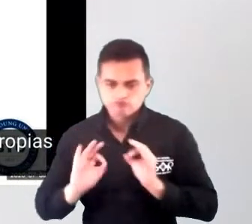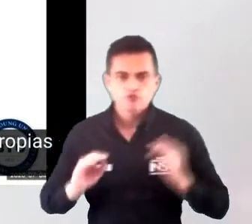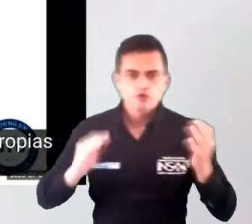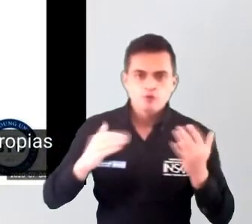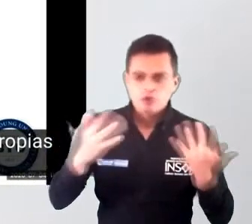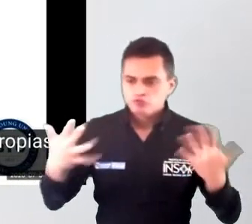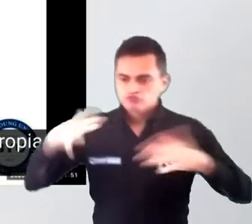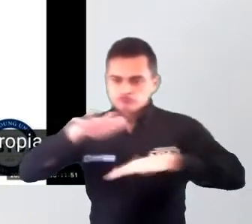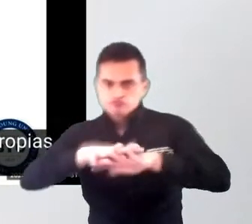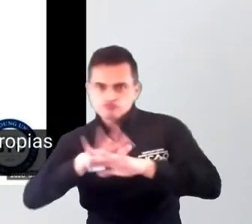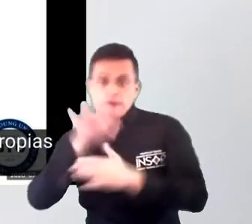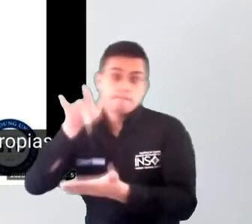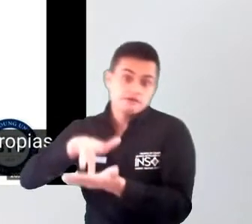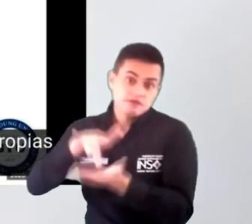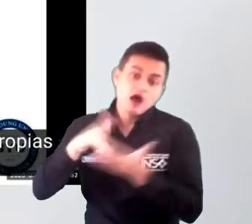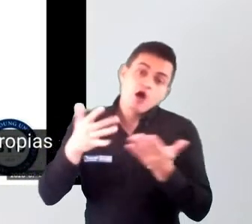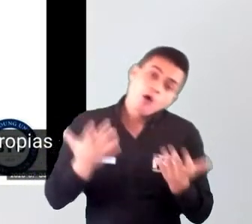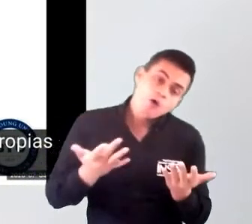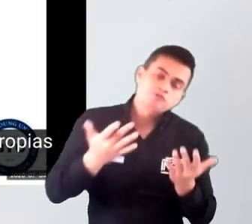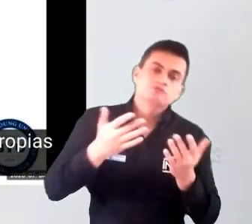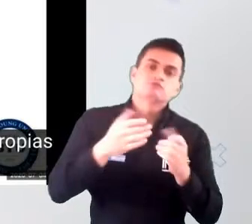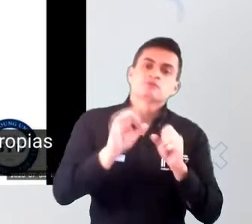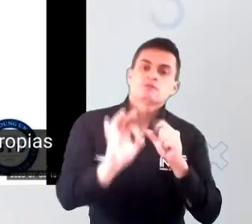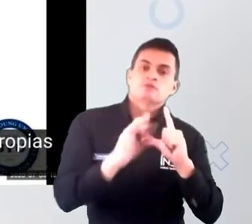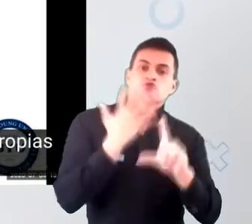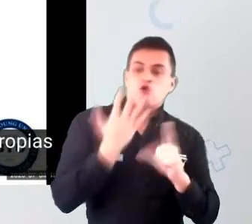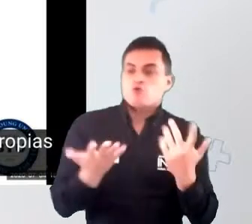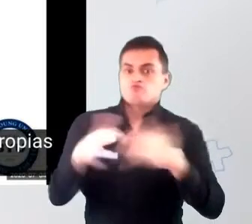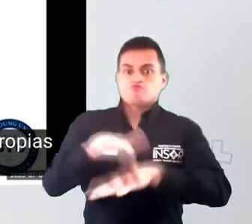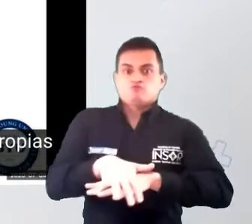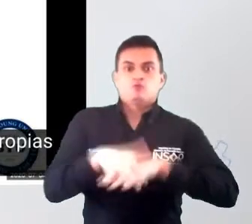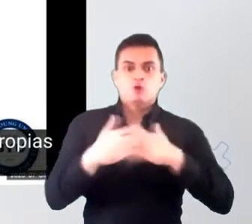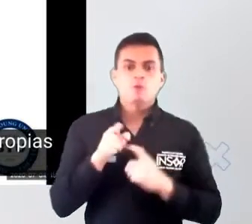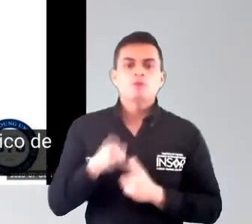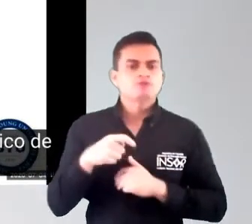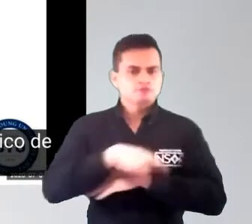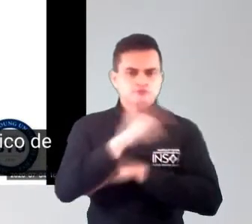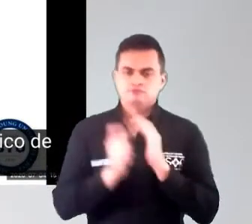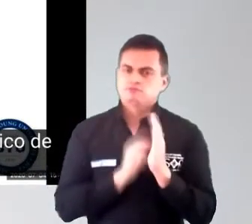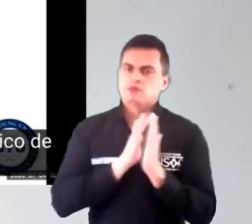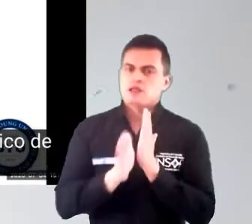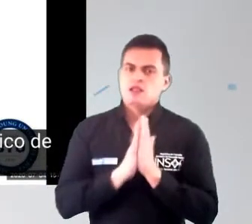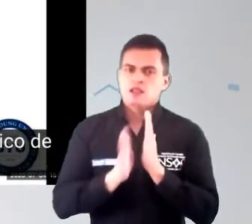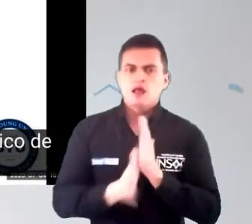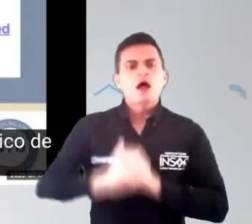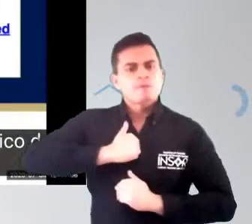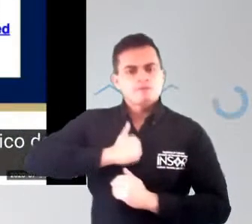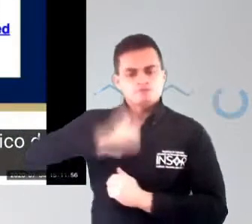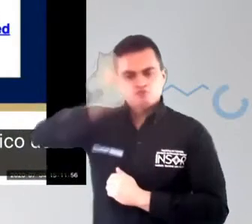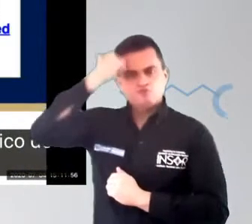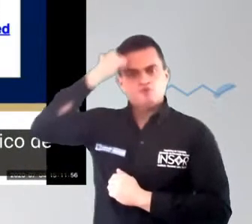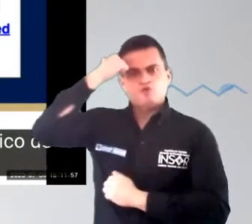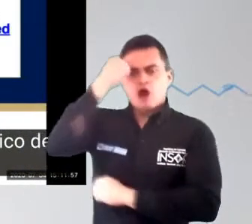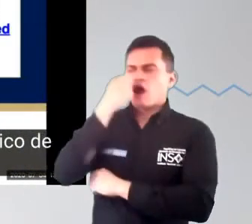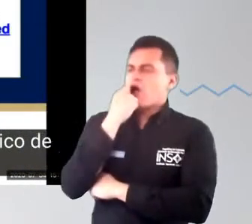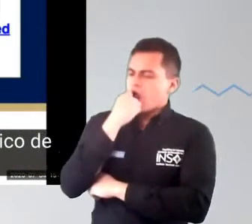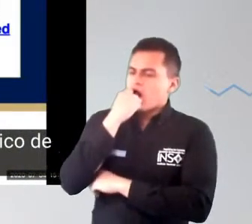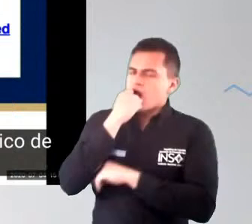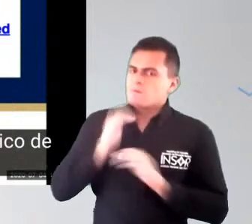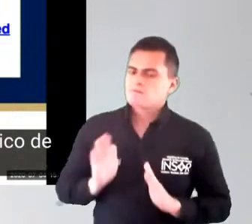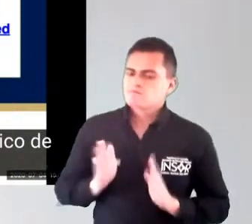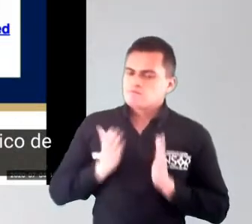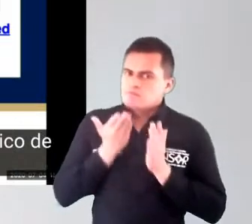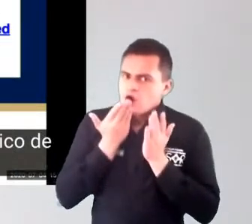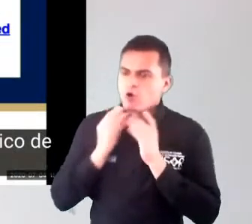le proporcionará algunos recursos que lo ayudarán a mejorar sus propias prácticas de enseñanza combinada. Habiendo